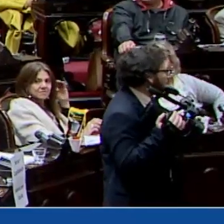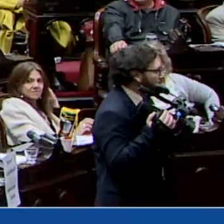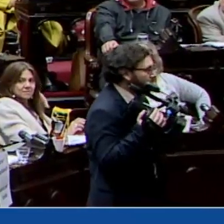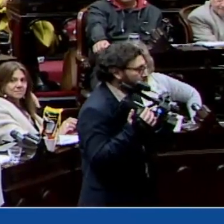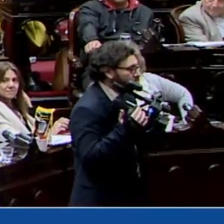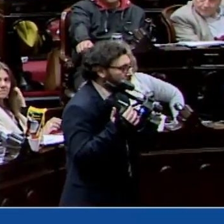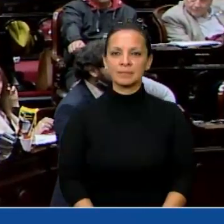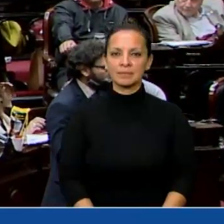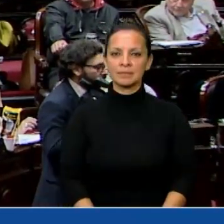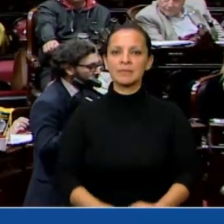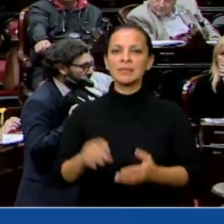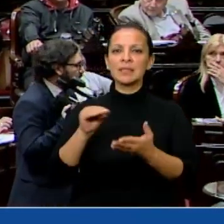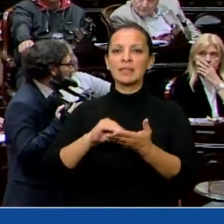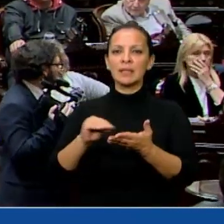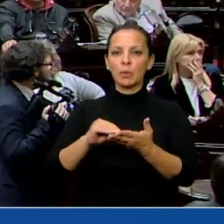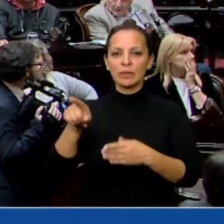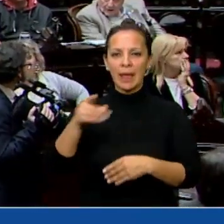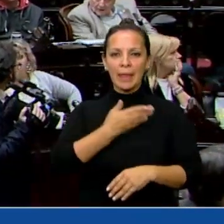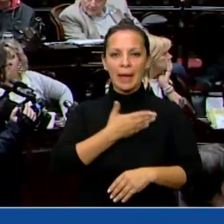Diputada Banfi,